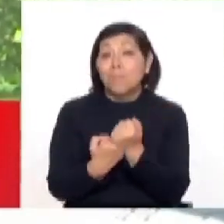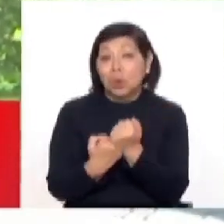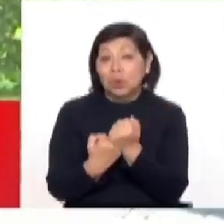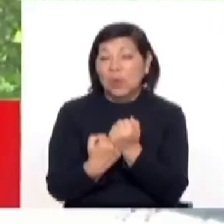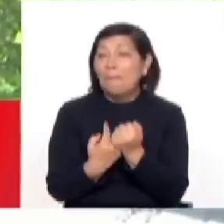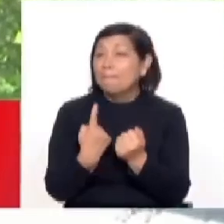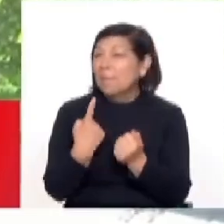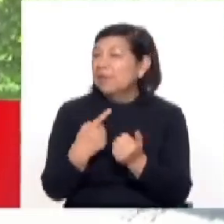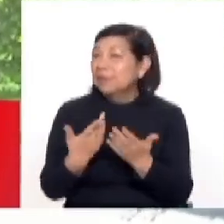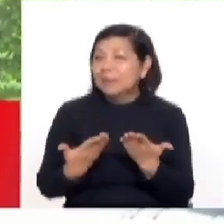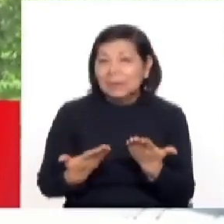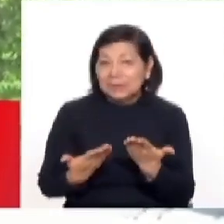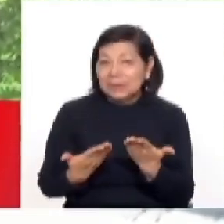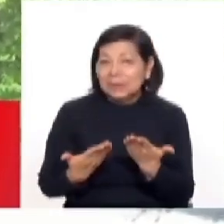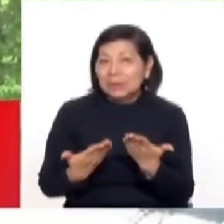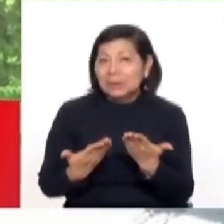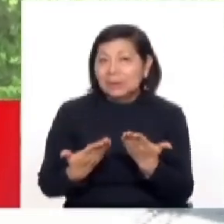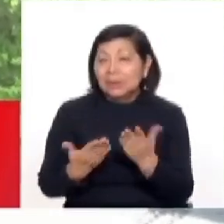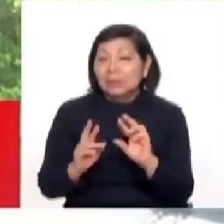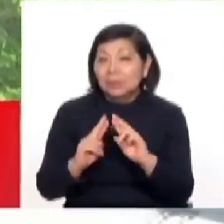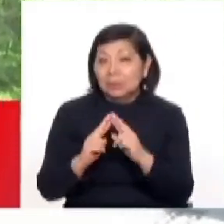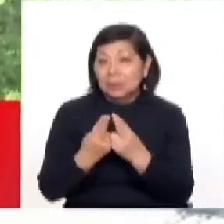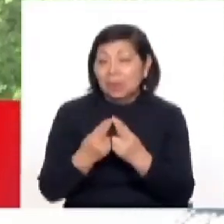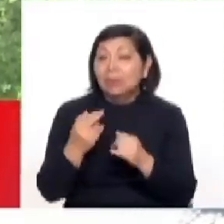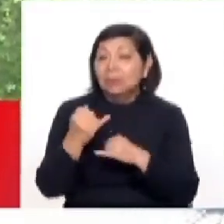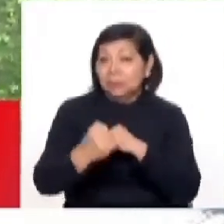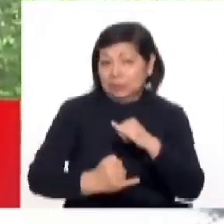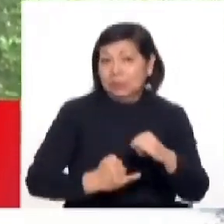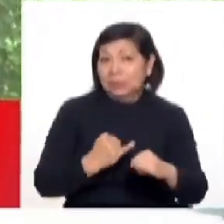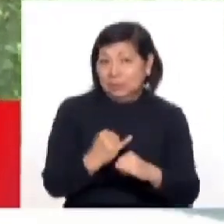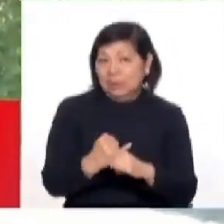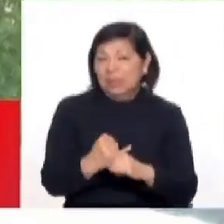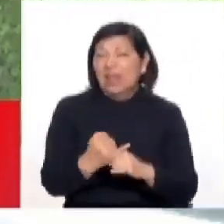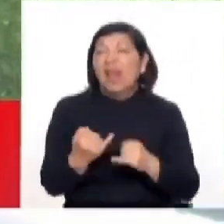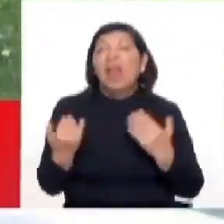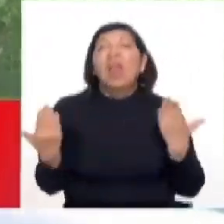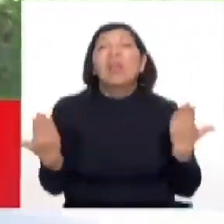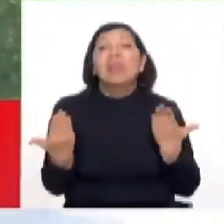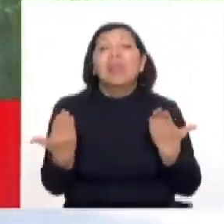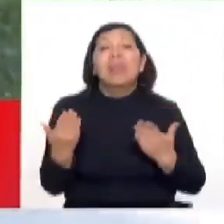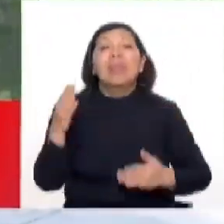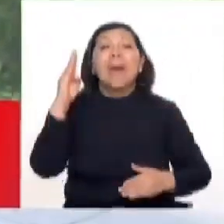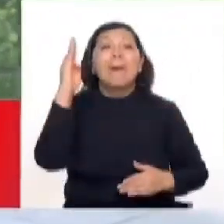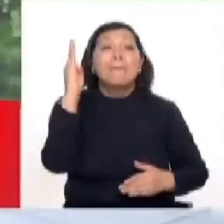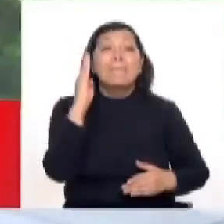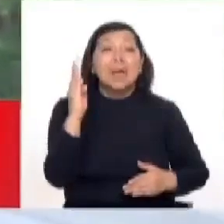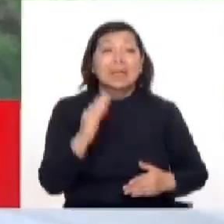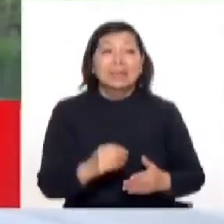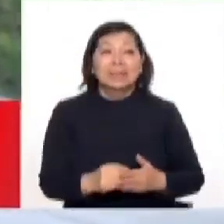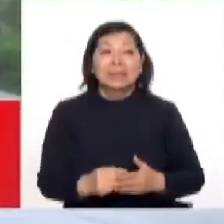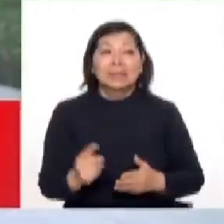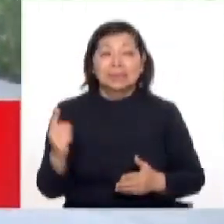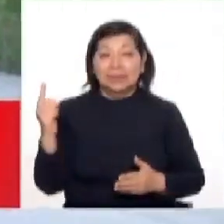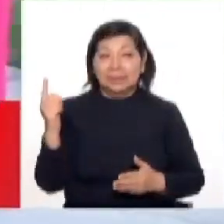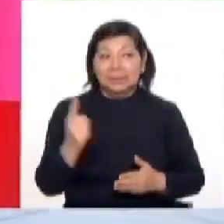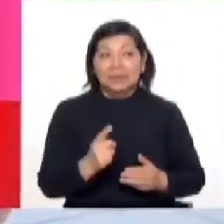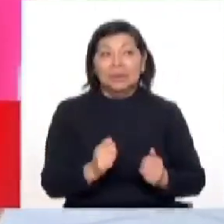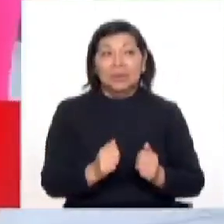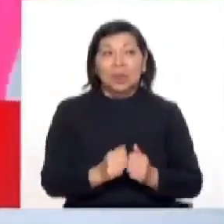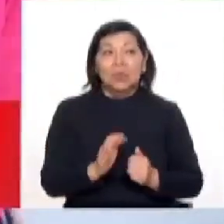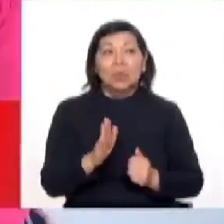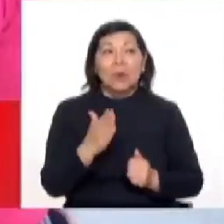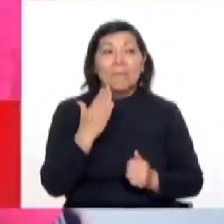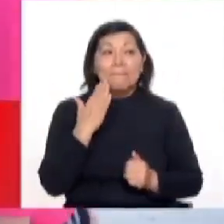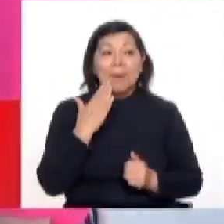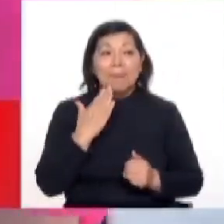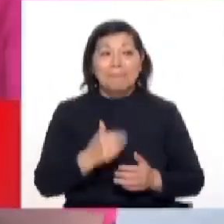poder participar de un evento internacional que se va a realizar en Brasil. Precisamente ya estamos con él y su mamá,